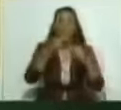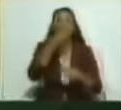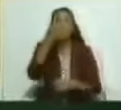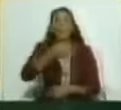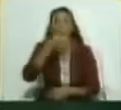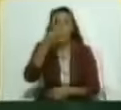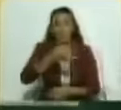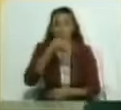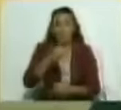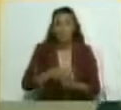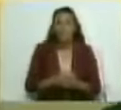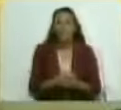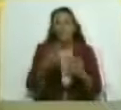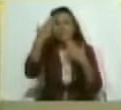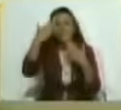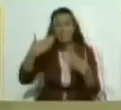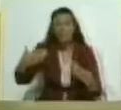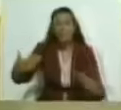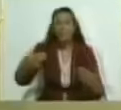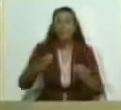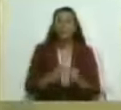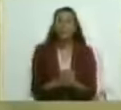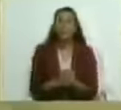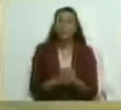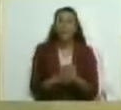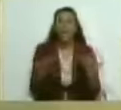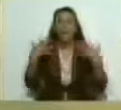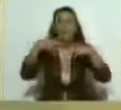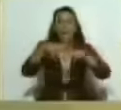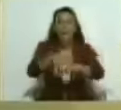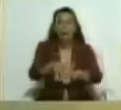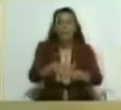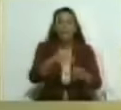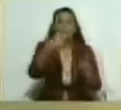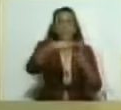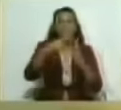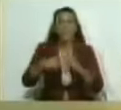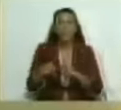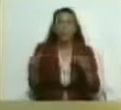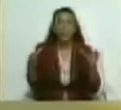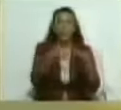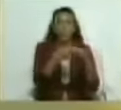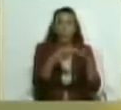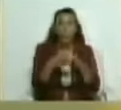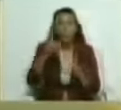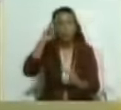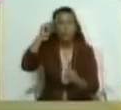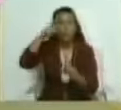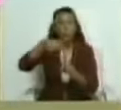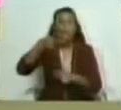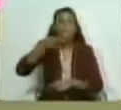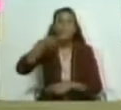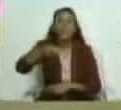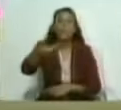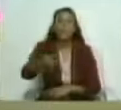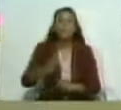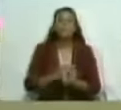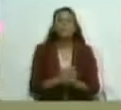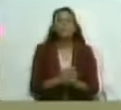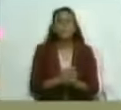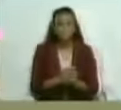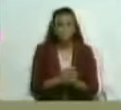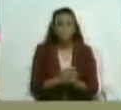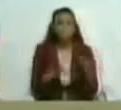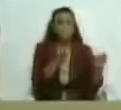tardes. Saludo a todos los integrantes de las organizaciones con fines políticos,